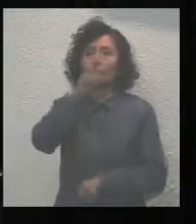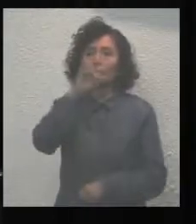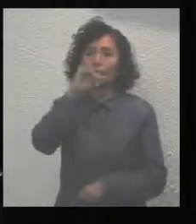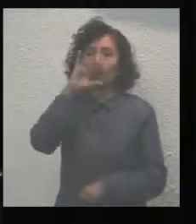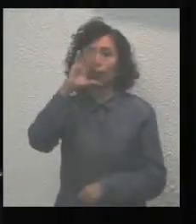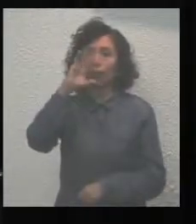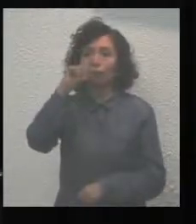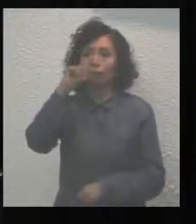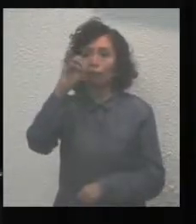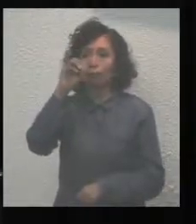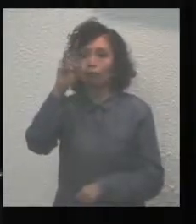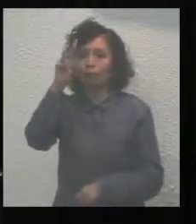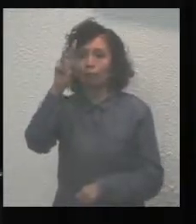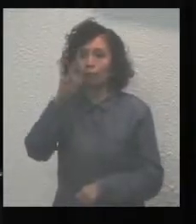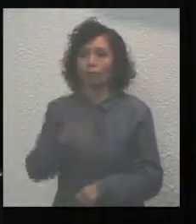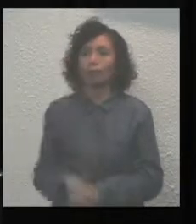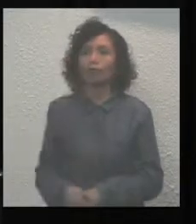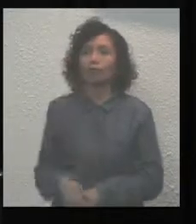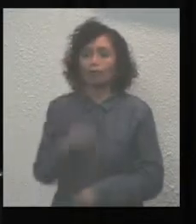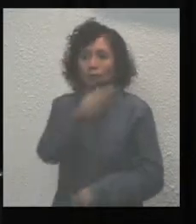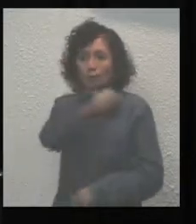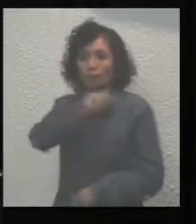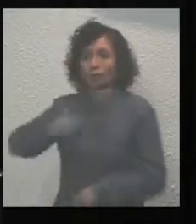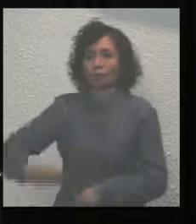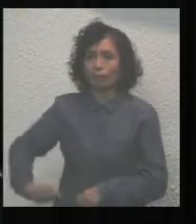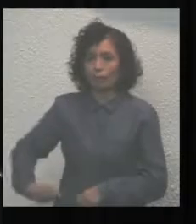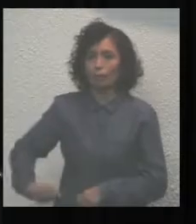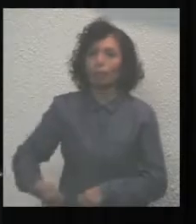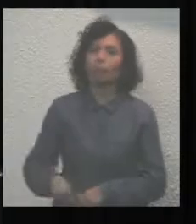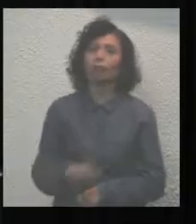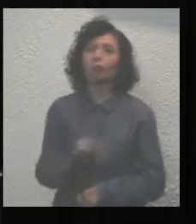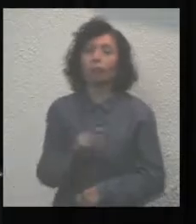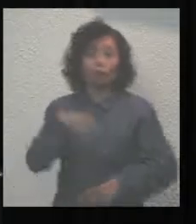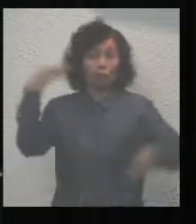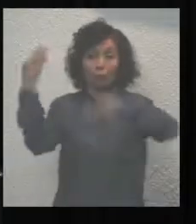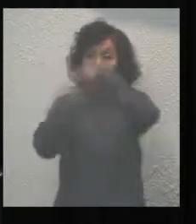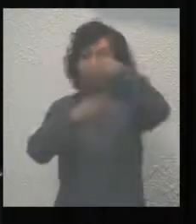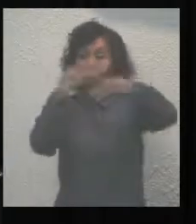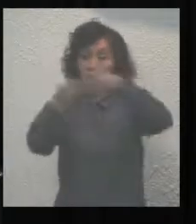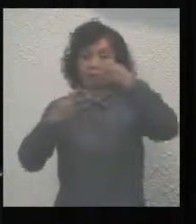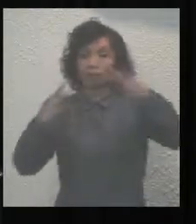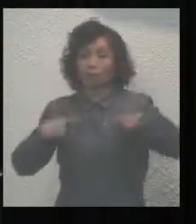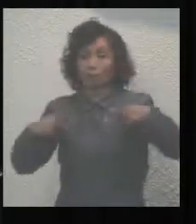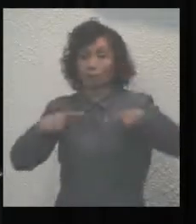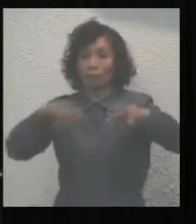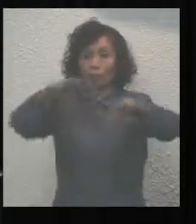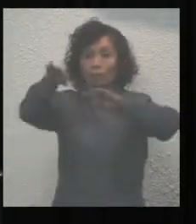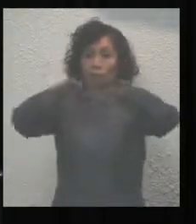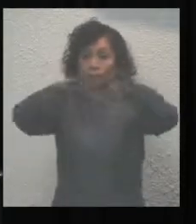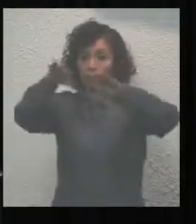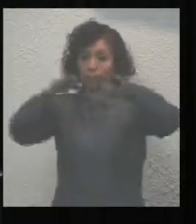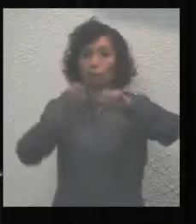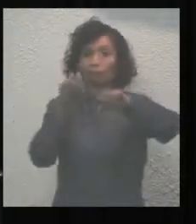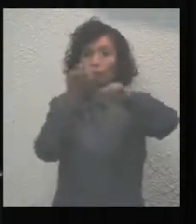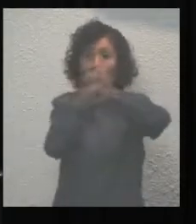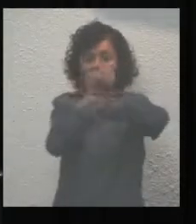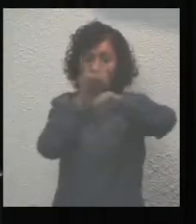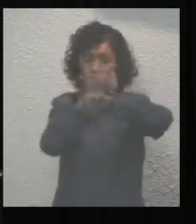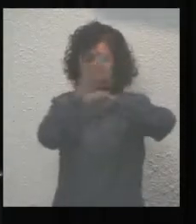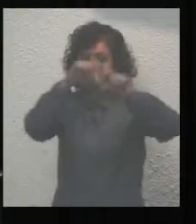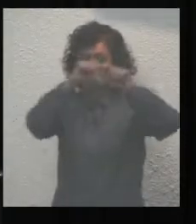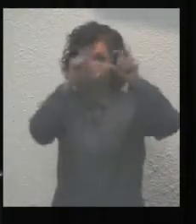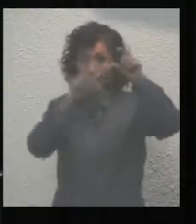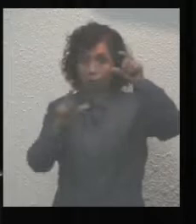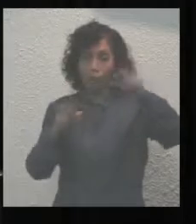Villalobos, representante del Presidente de la República, a todos los funcionarios federales y estatales que hoy nos acompañan, a